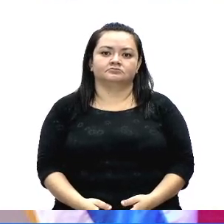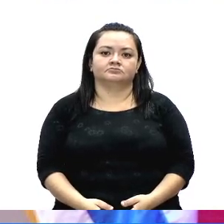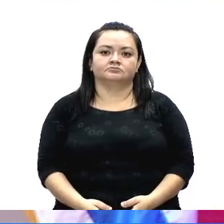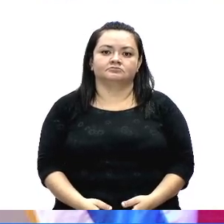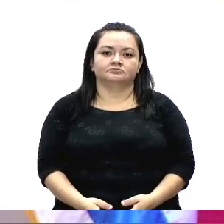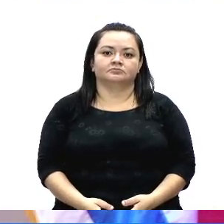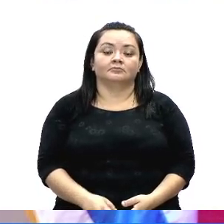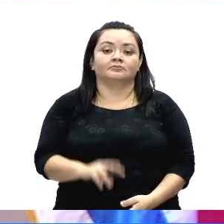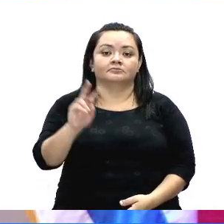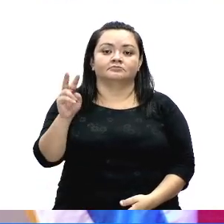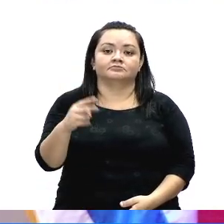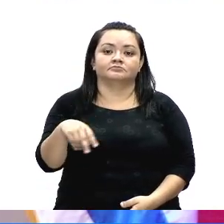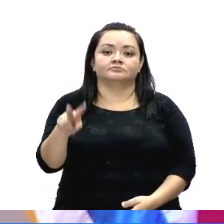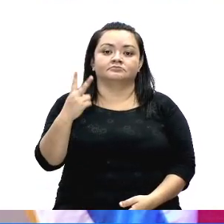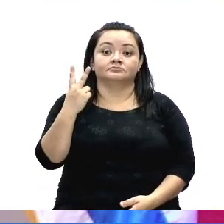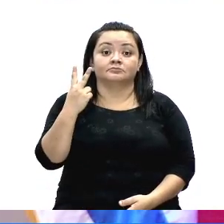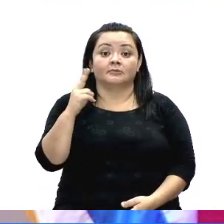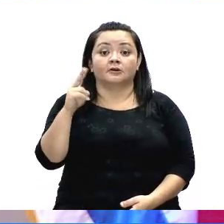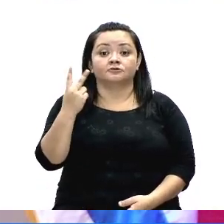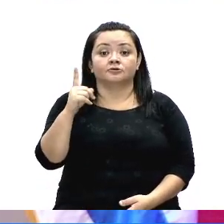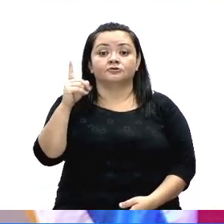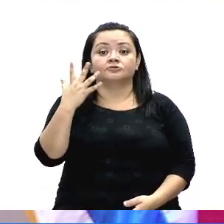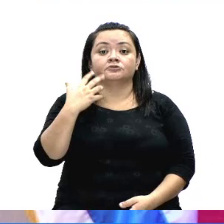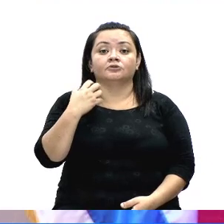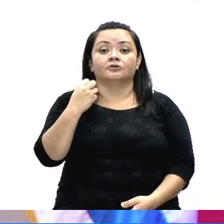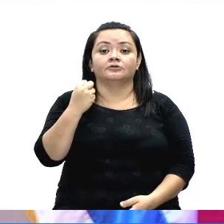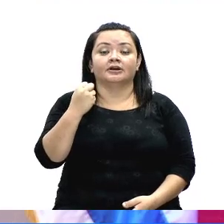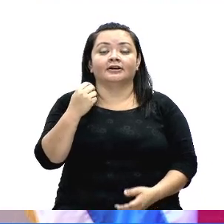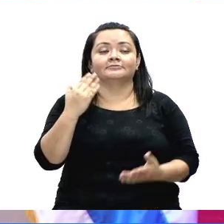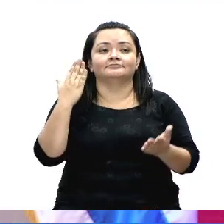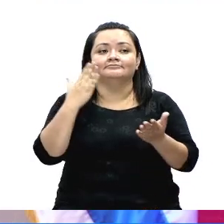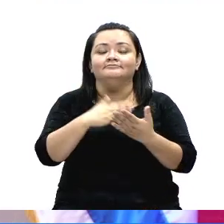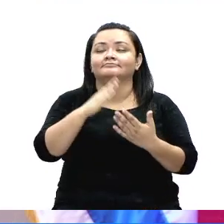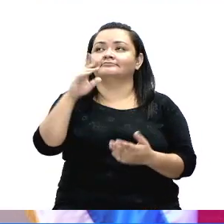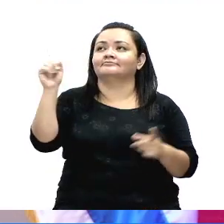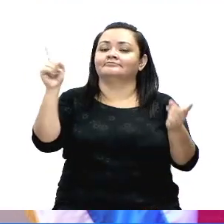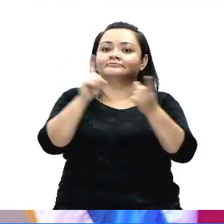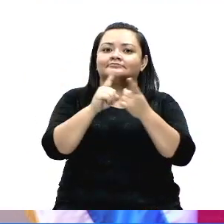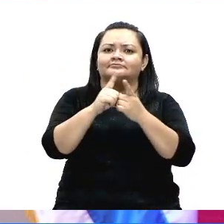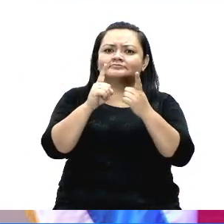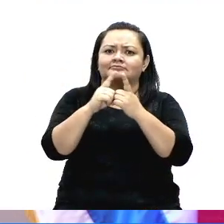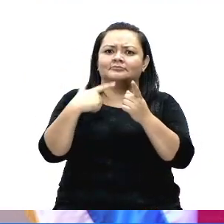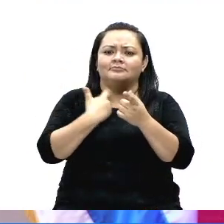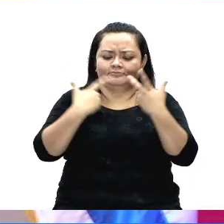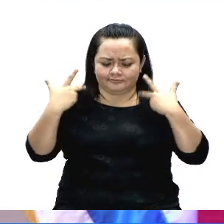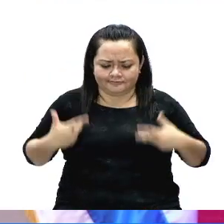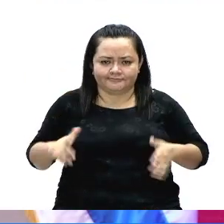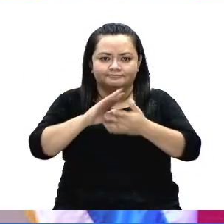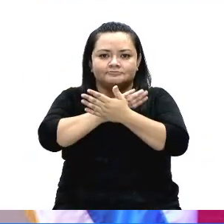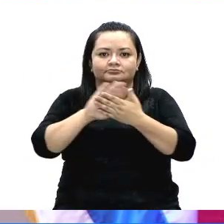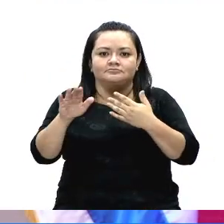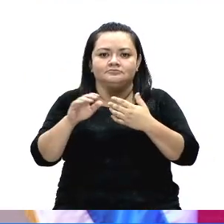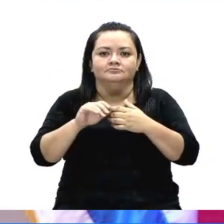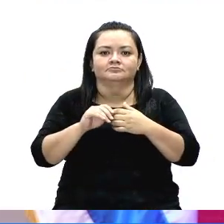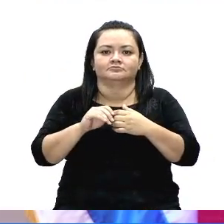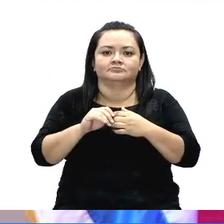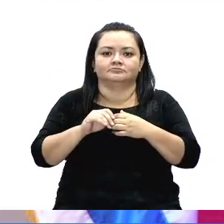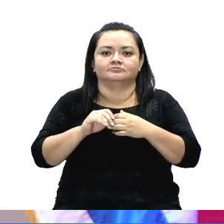lo segundo dios nos quiere llevar al sinaí para que nos santifique moss